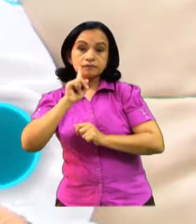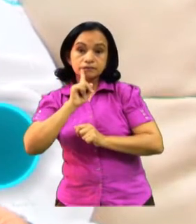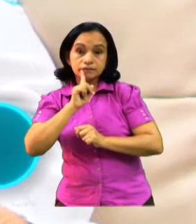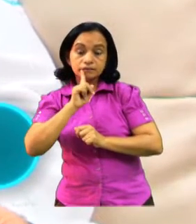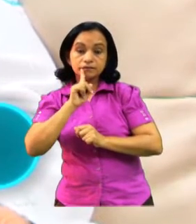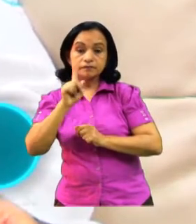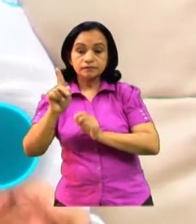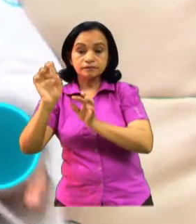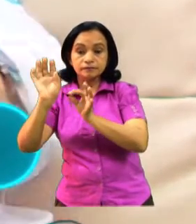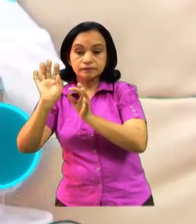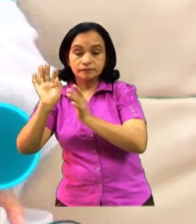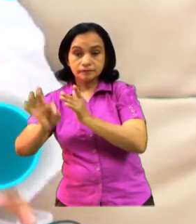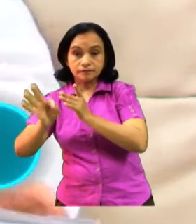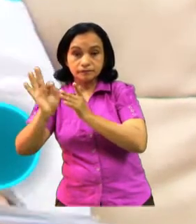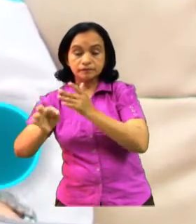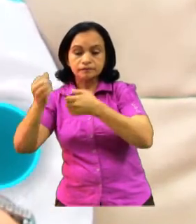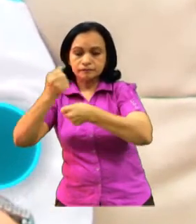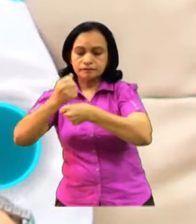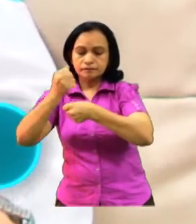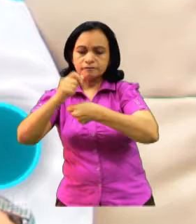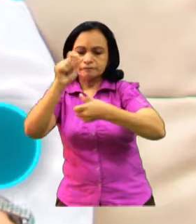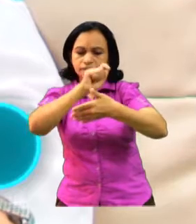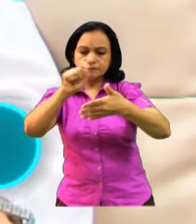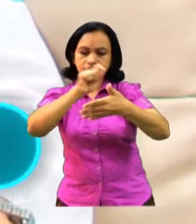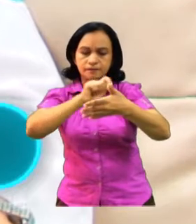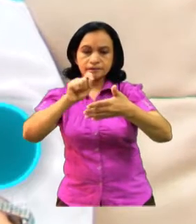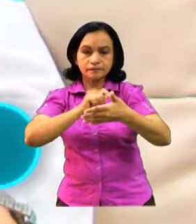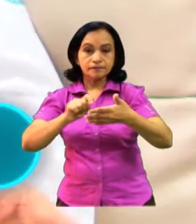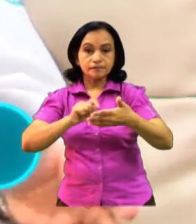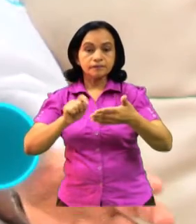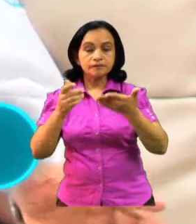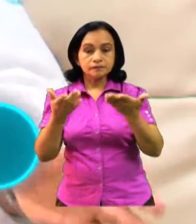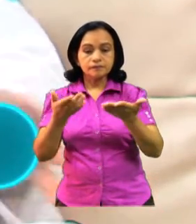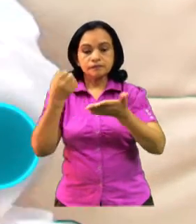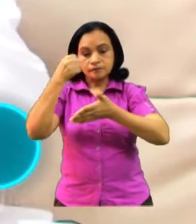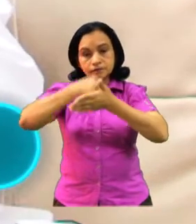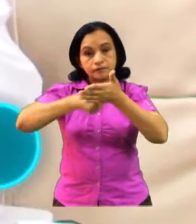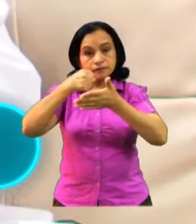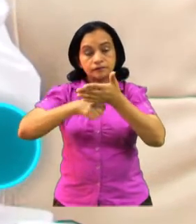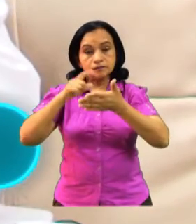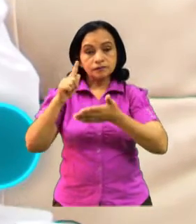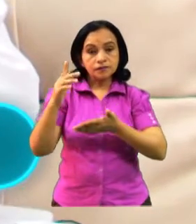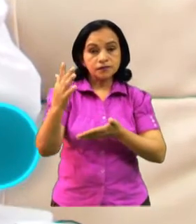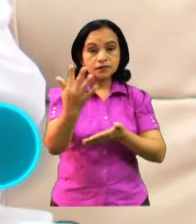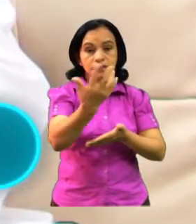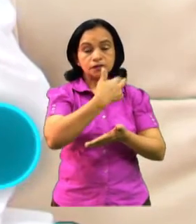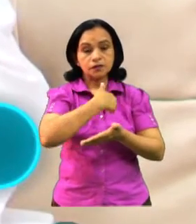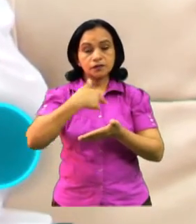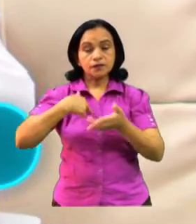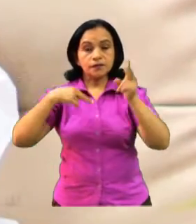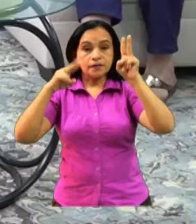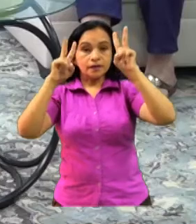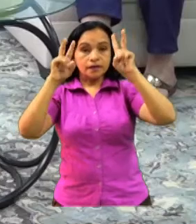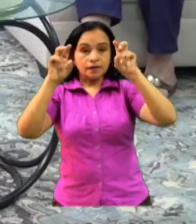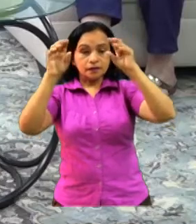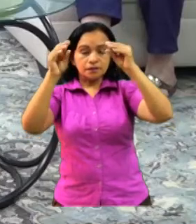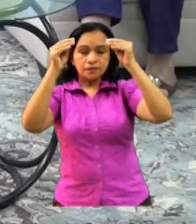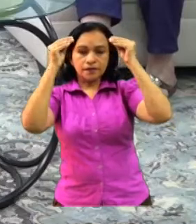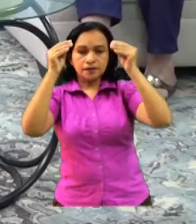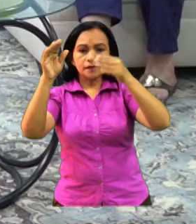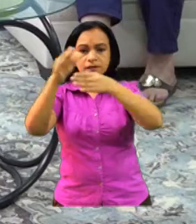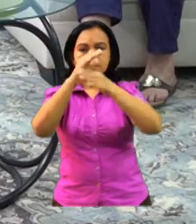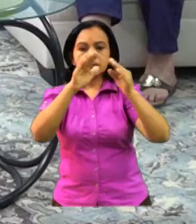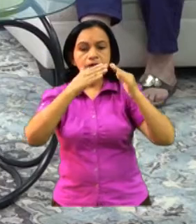y con sus intérpretes para elaborar este tipo de herramientas que viene a fortalecer todo lo que venimos haciendo en materia de capacitación en la